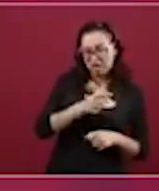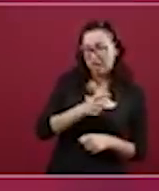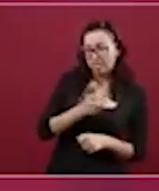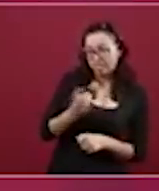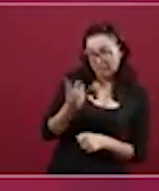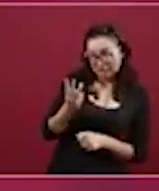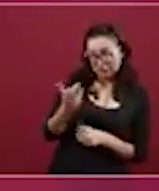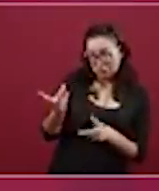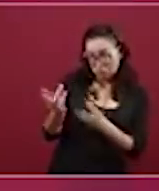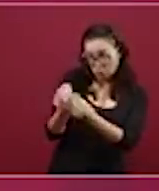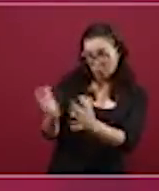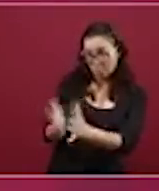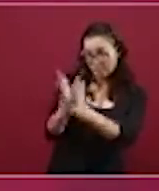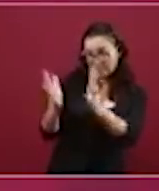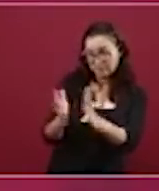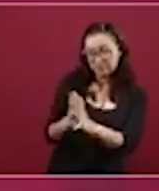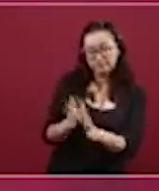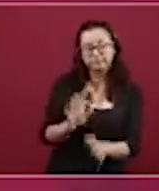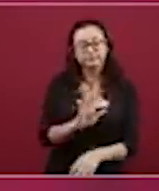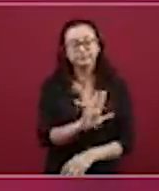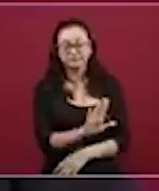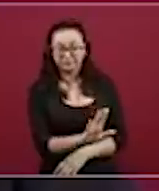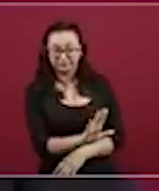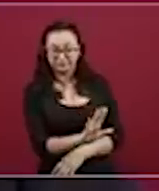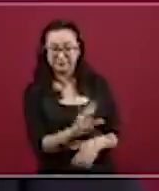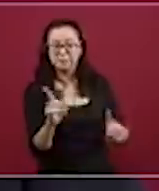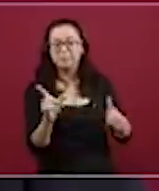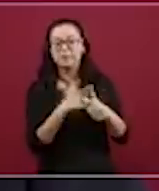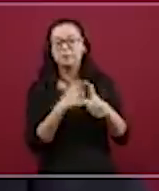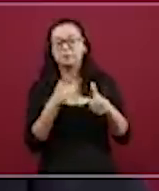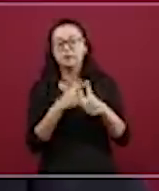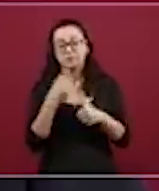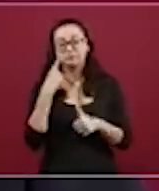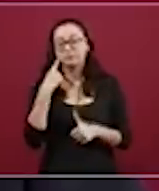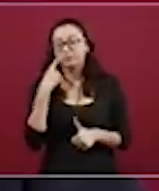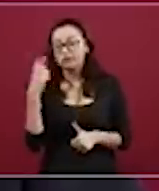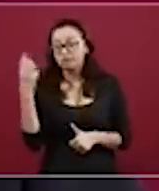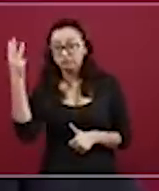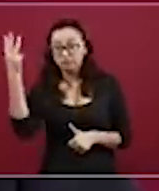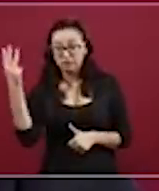si esas adquisiciones